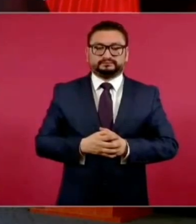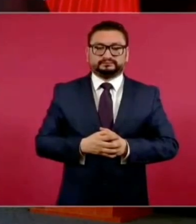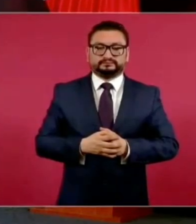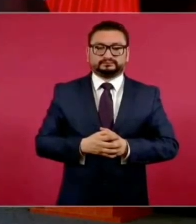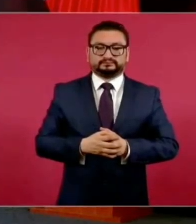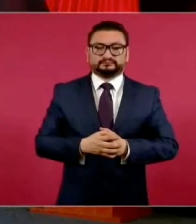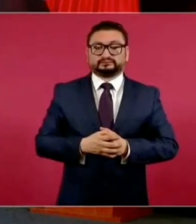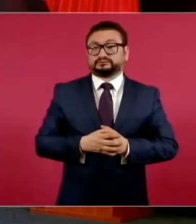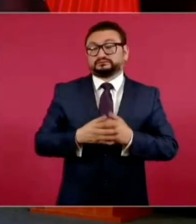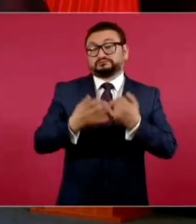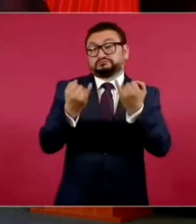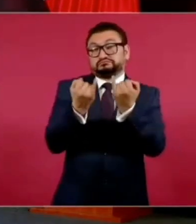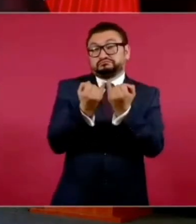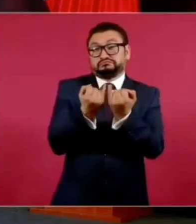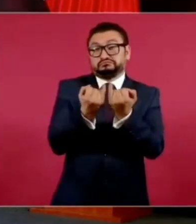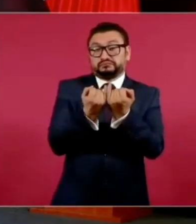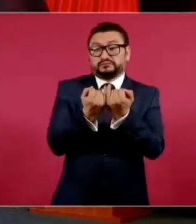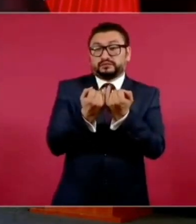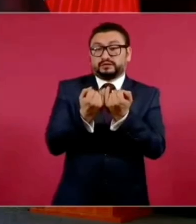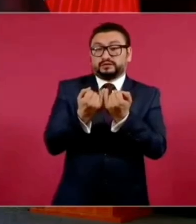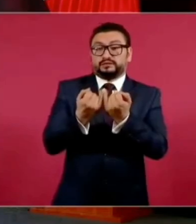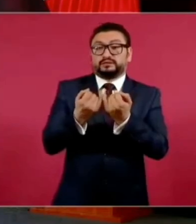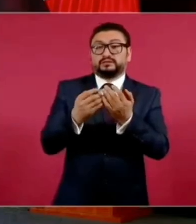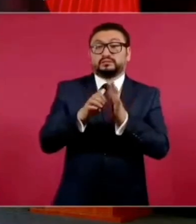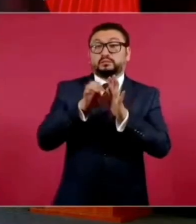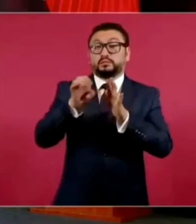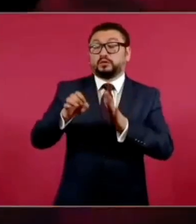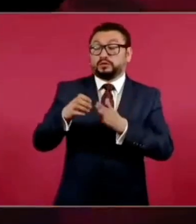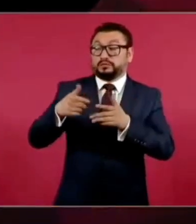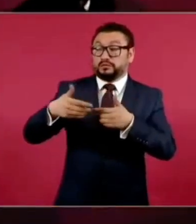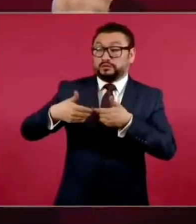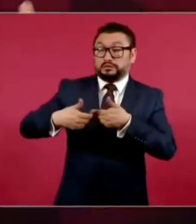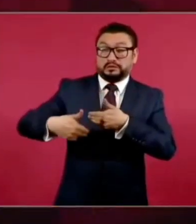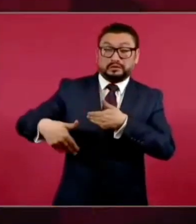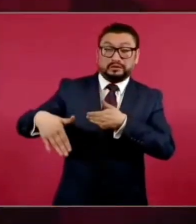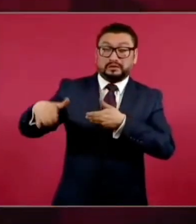si se sigue con ese tren de gastos